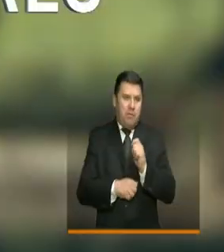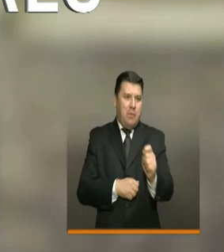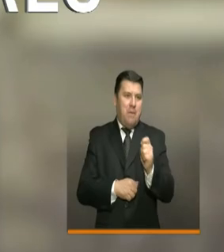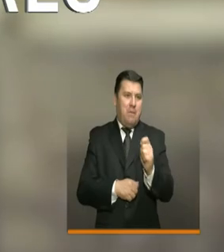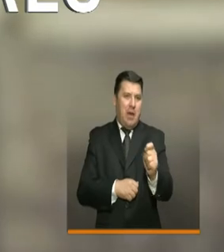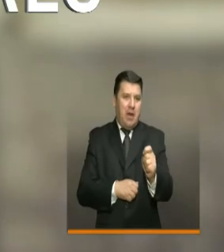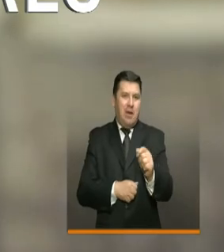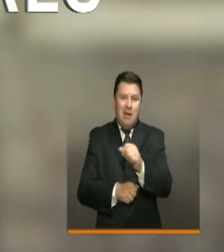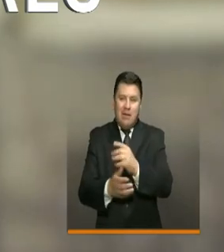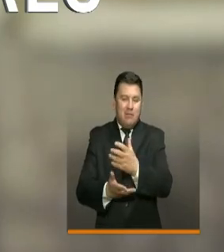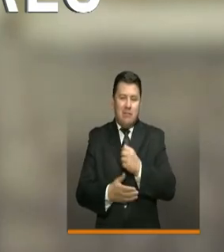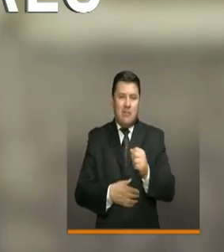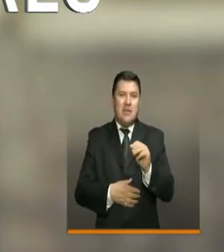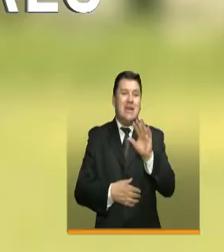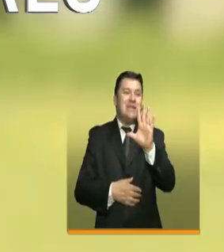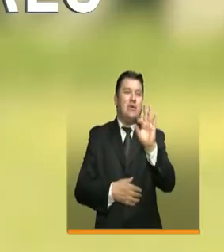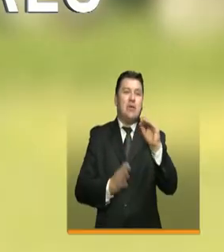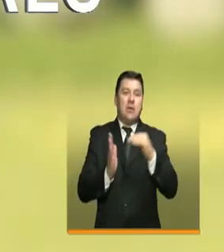IVA a